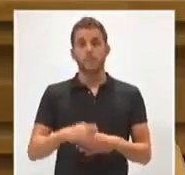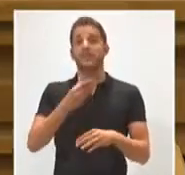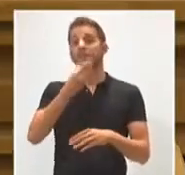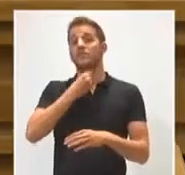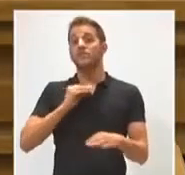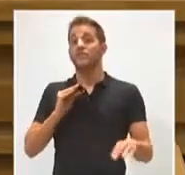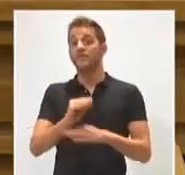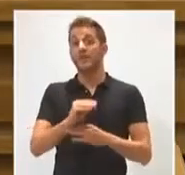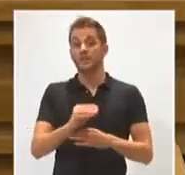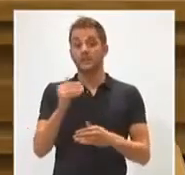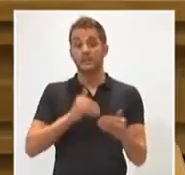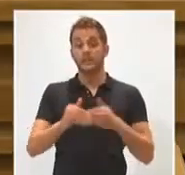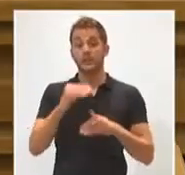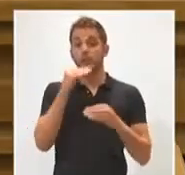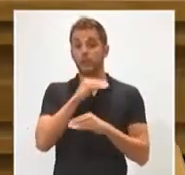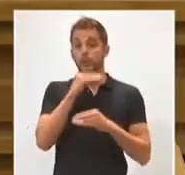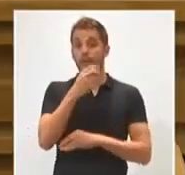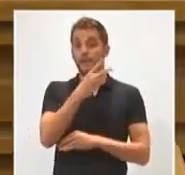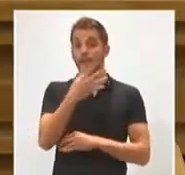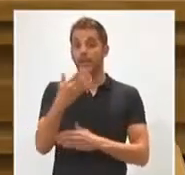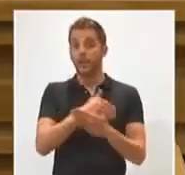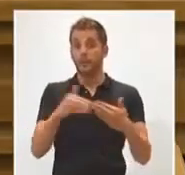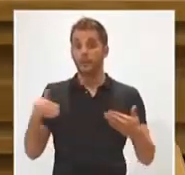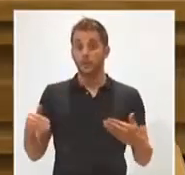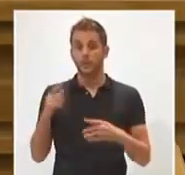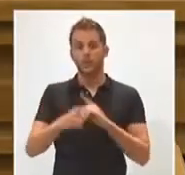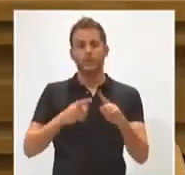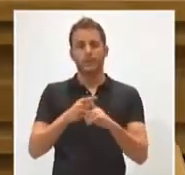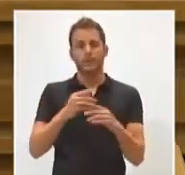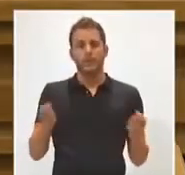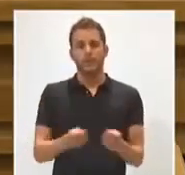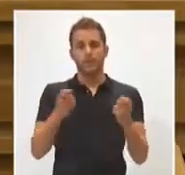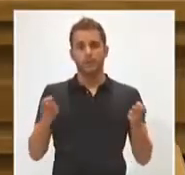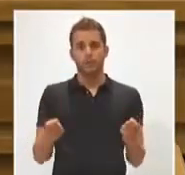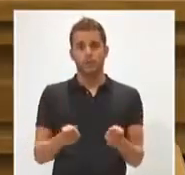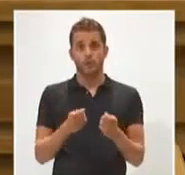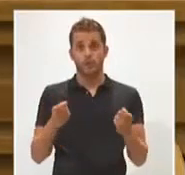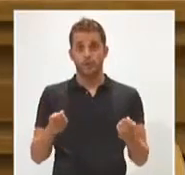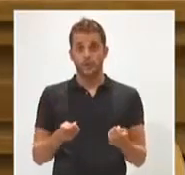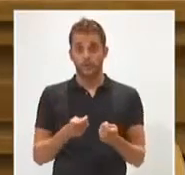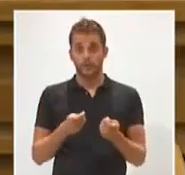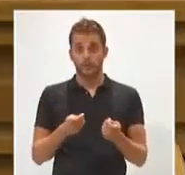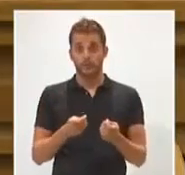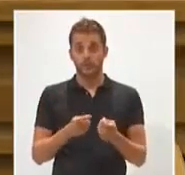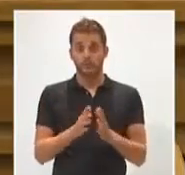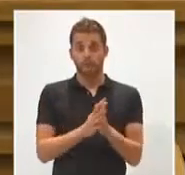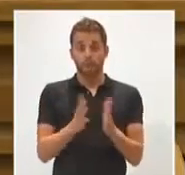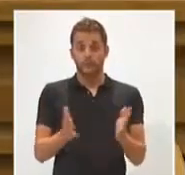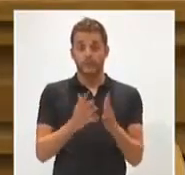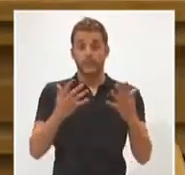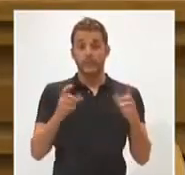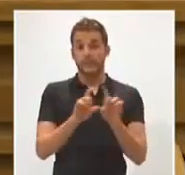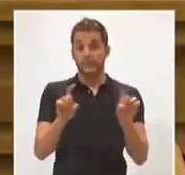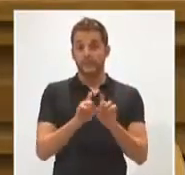en octubre vamos a otorgar 25 millones para el fomento de la inversión empresarial 25 millones más y aumentaremos también